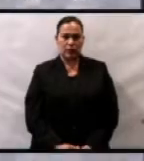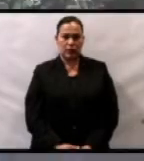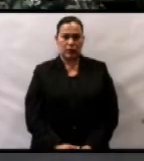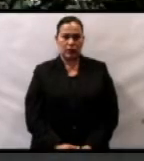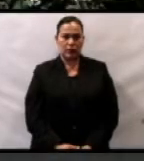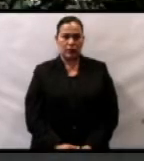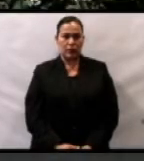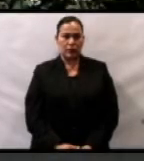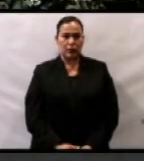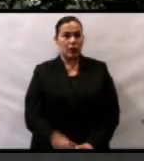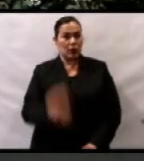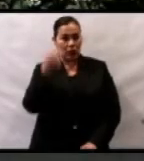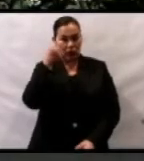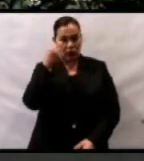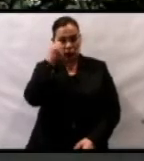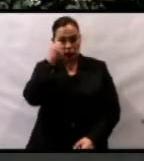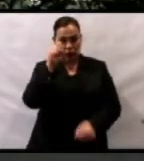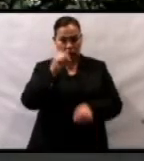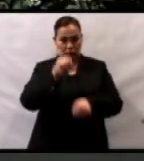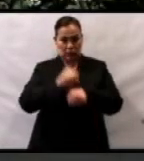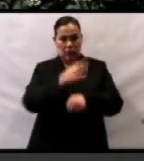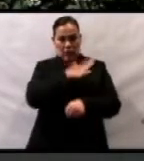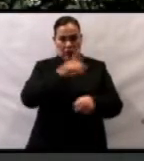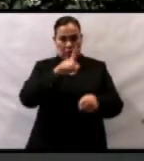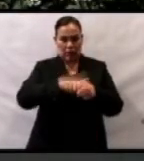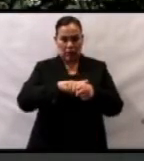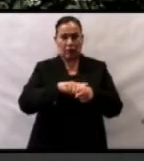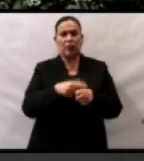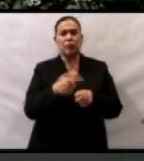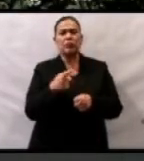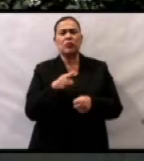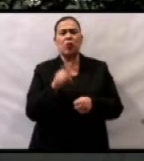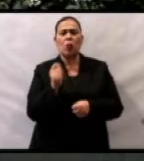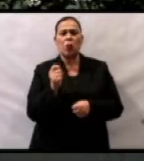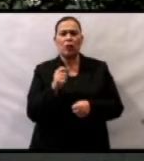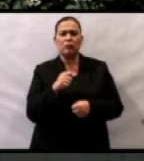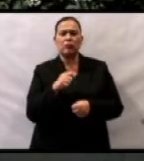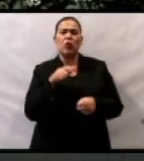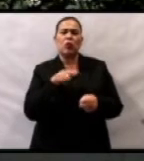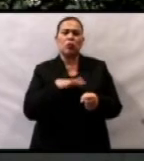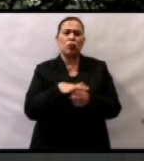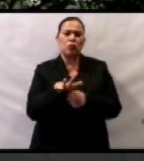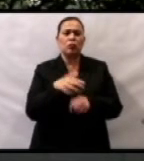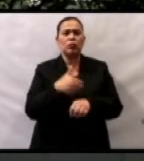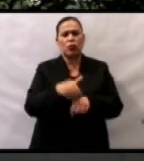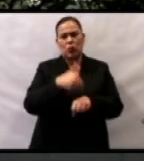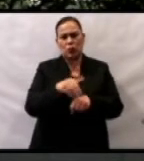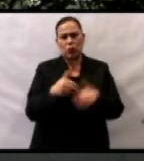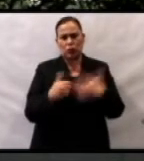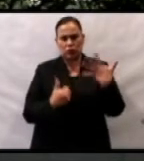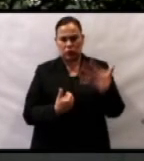Le solicito a la secretaria general de lectura el punto siguiente que corresponde al punto número 5.